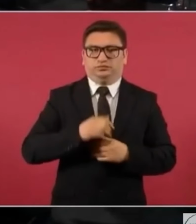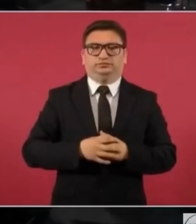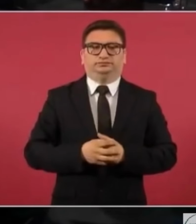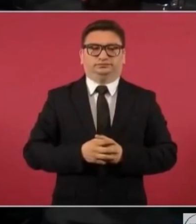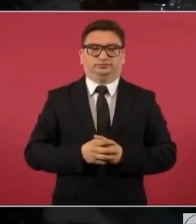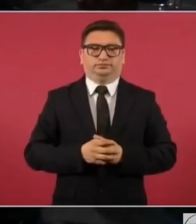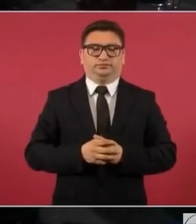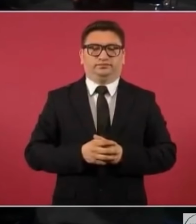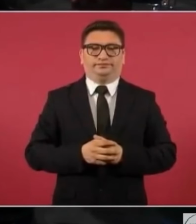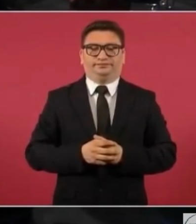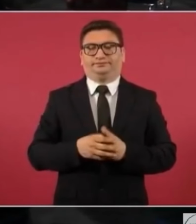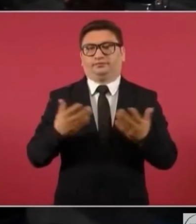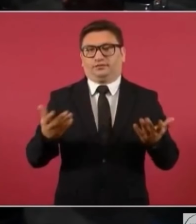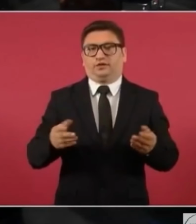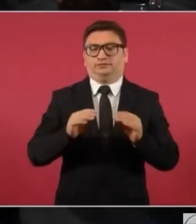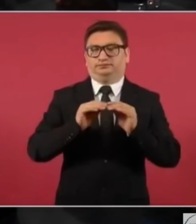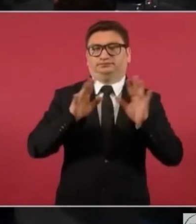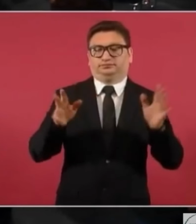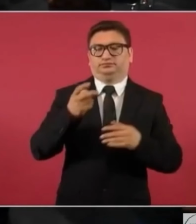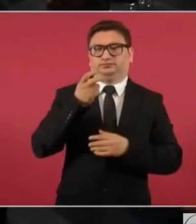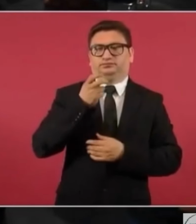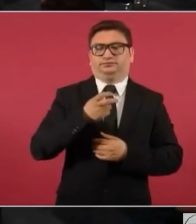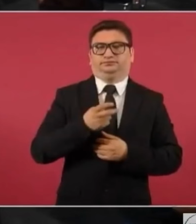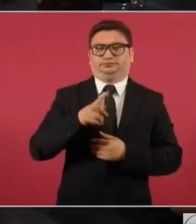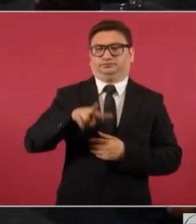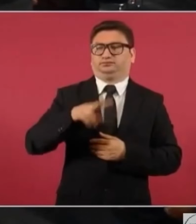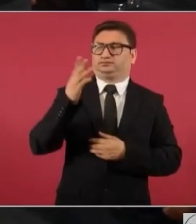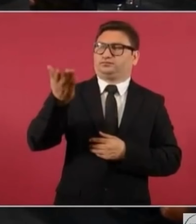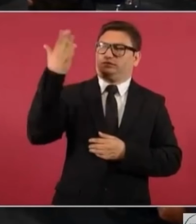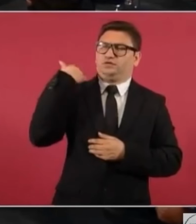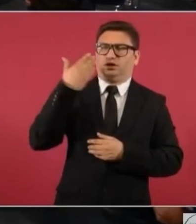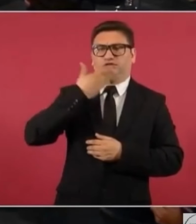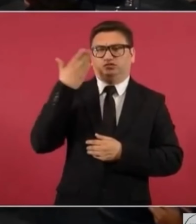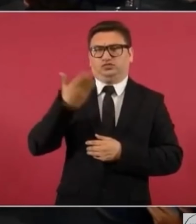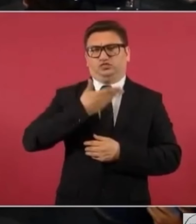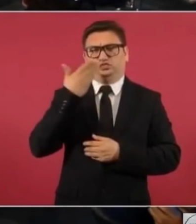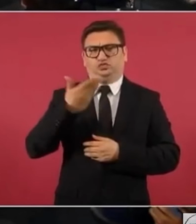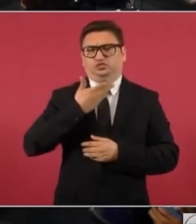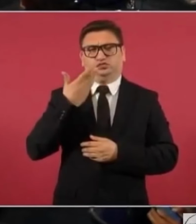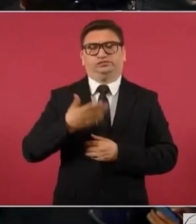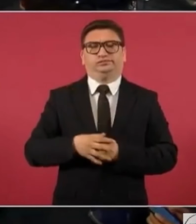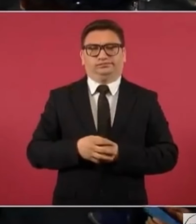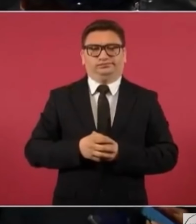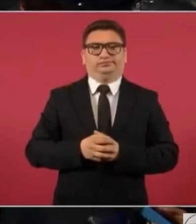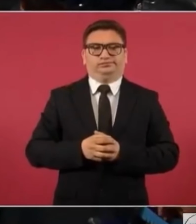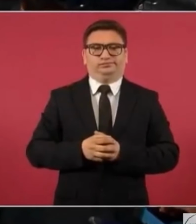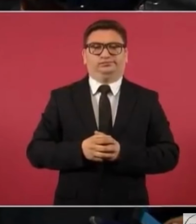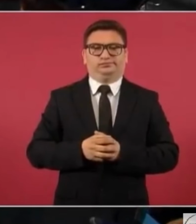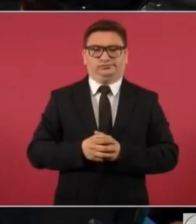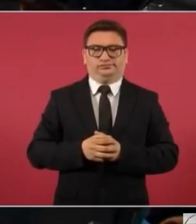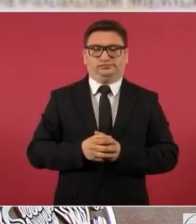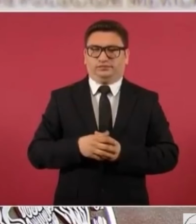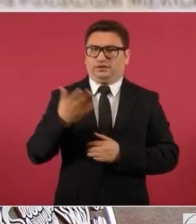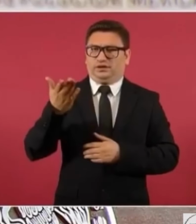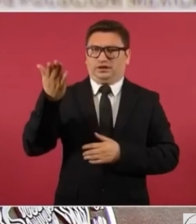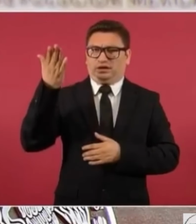Bueno, en efecto, esa era una práctica que se